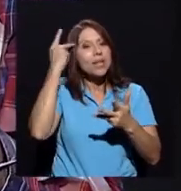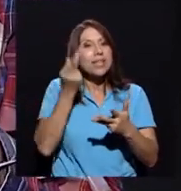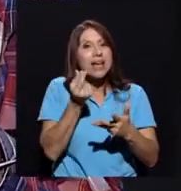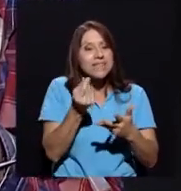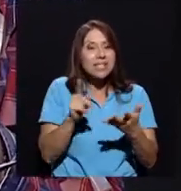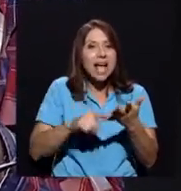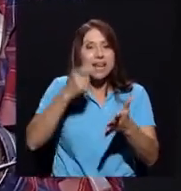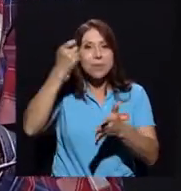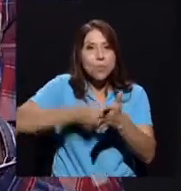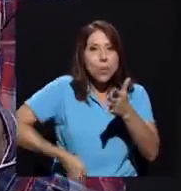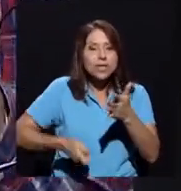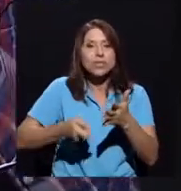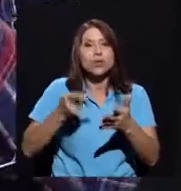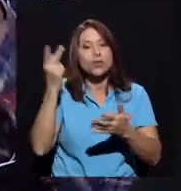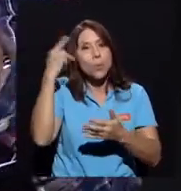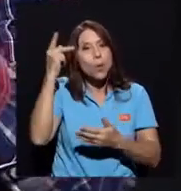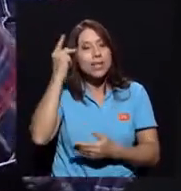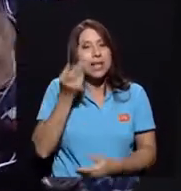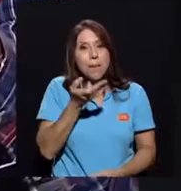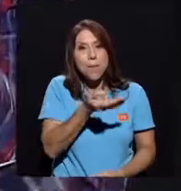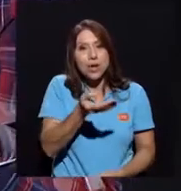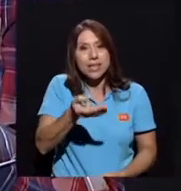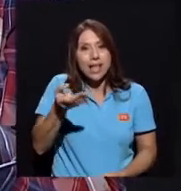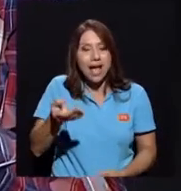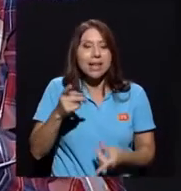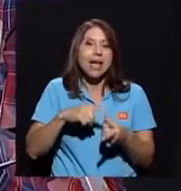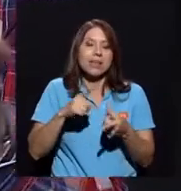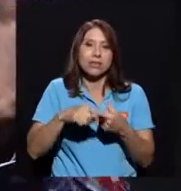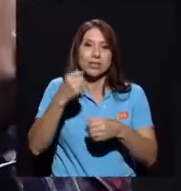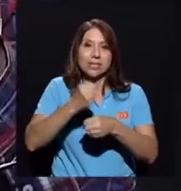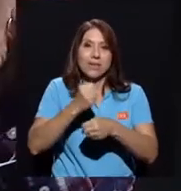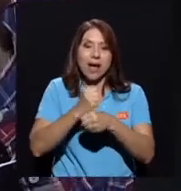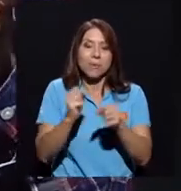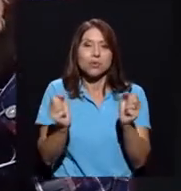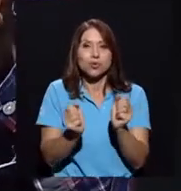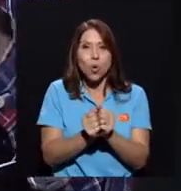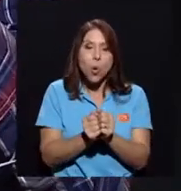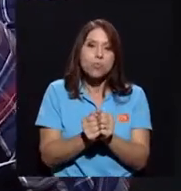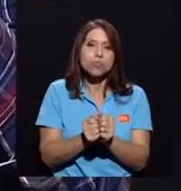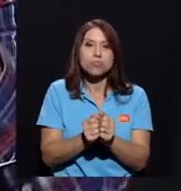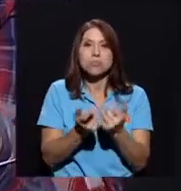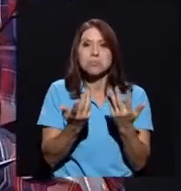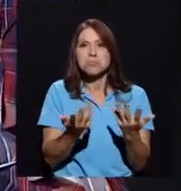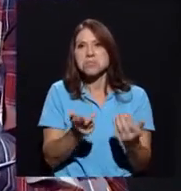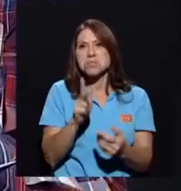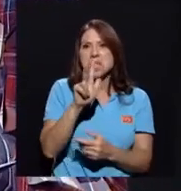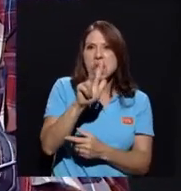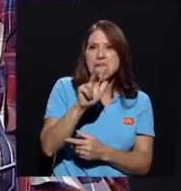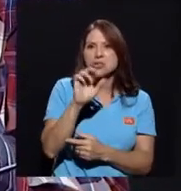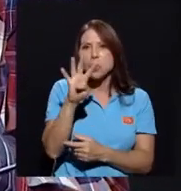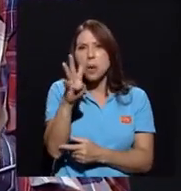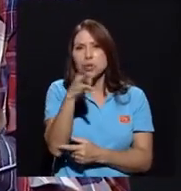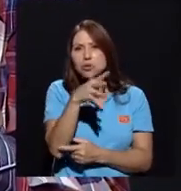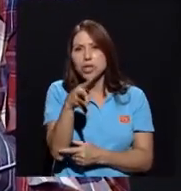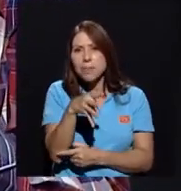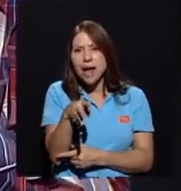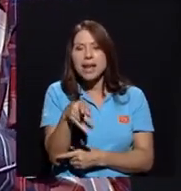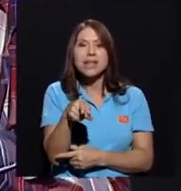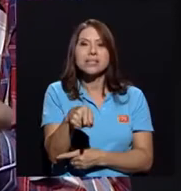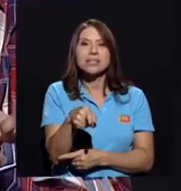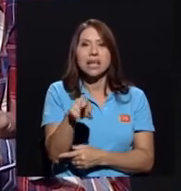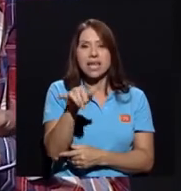monetaria entonces trabajamos unas también unas 34 semanas en eso